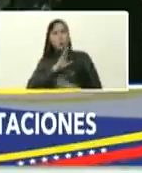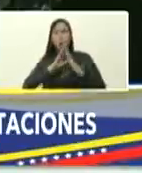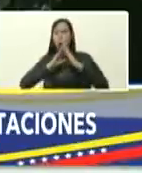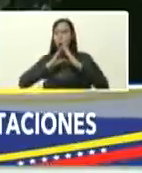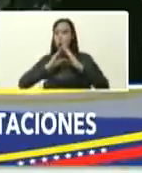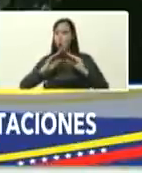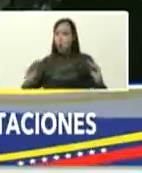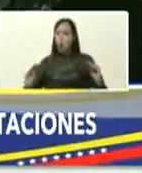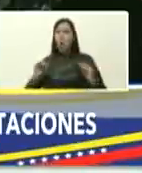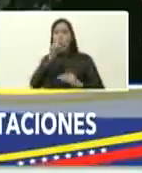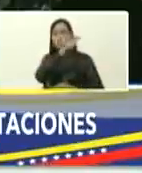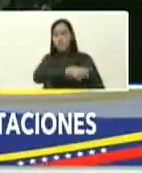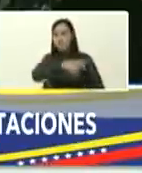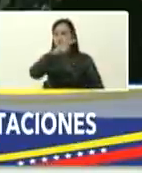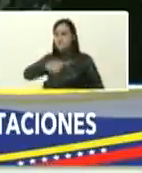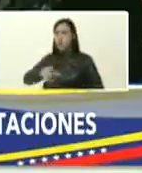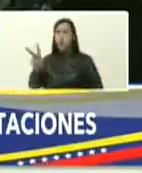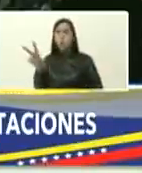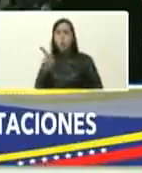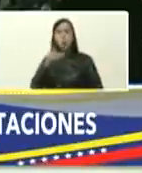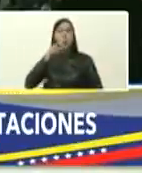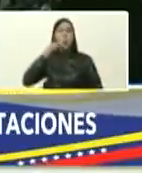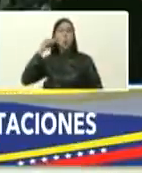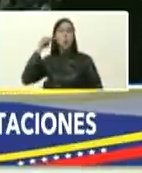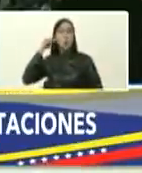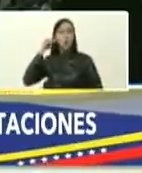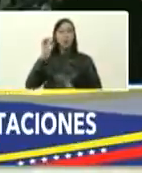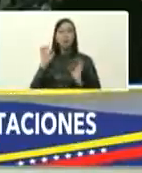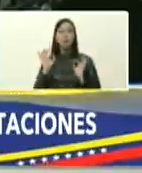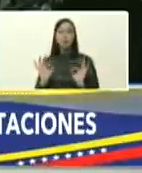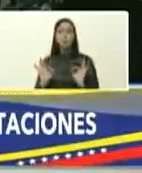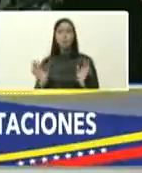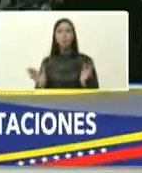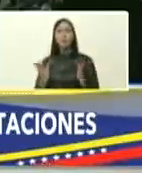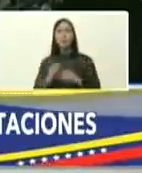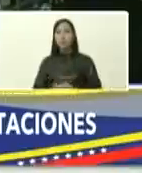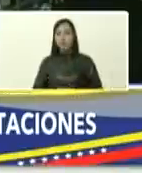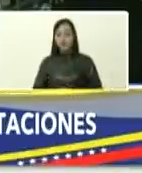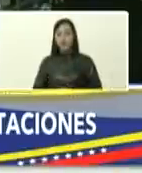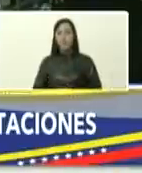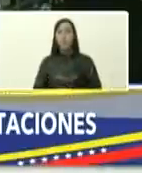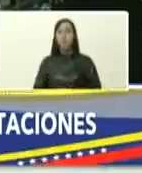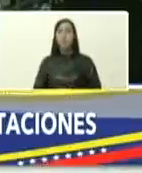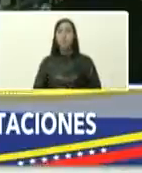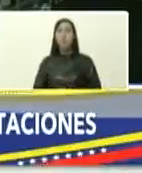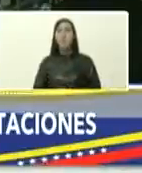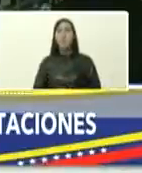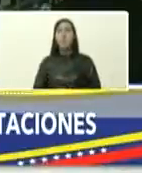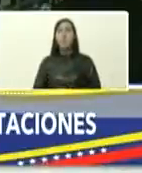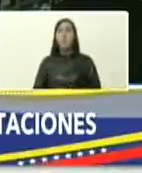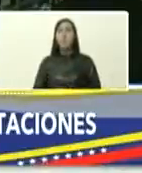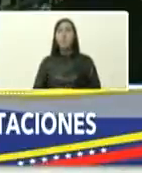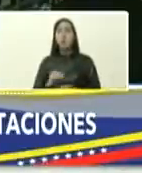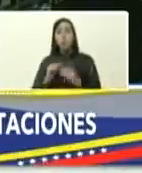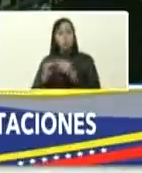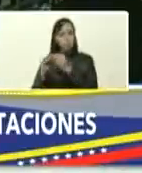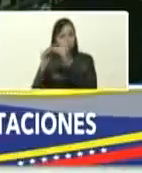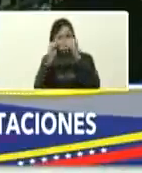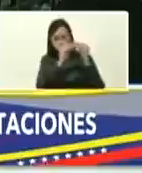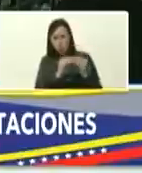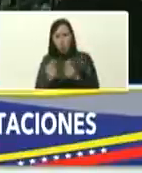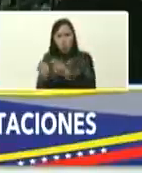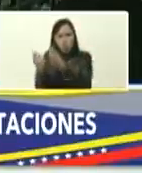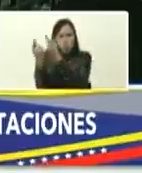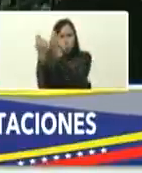todos y a todas. Venezuela le pertenece a todas y a todos. Y su recuperación económica,